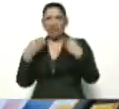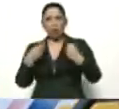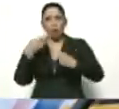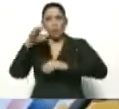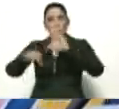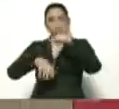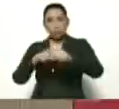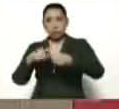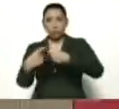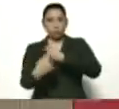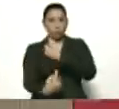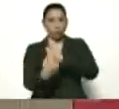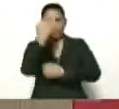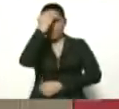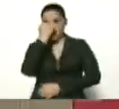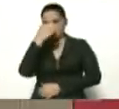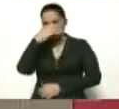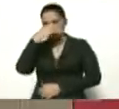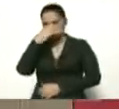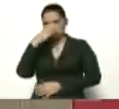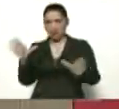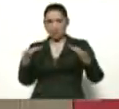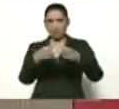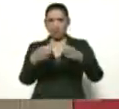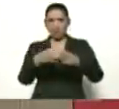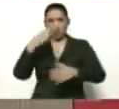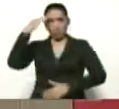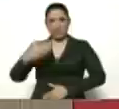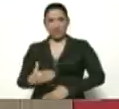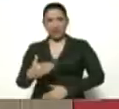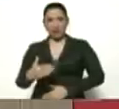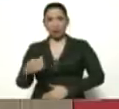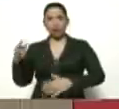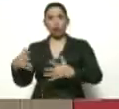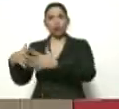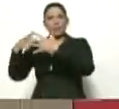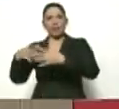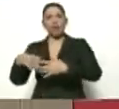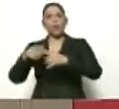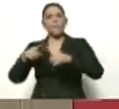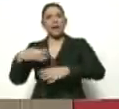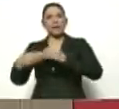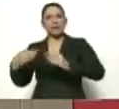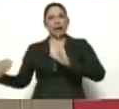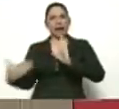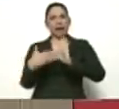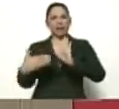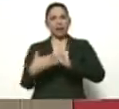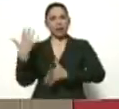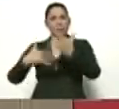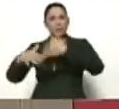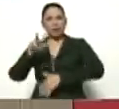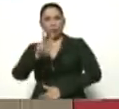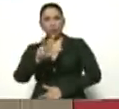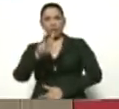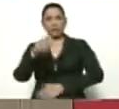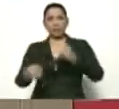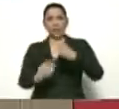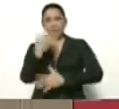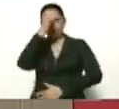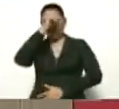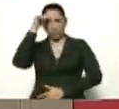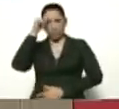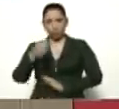detectores y mercenarios y equipamiento militar norteamericano para perpetrar el ataque del pasado domingo 3 de mayo